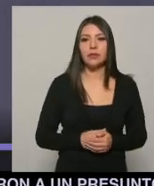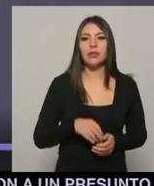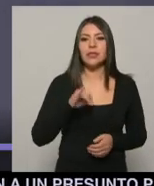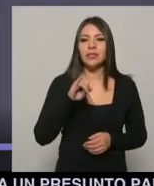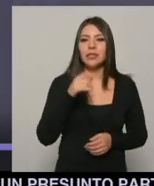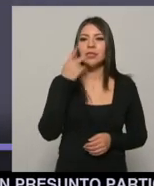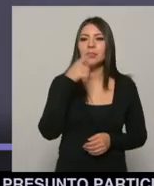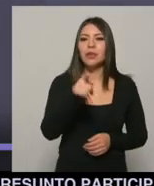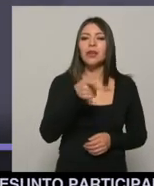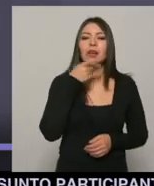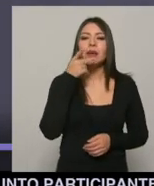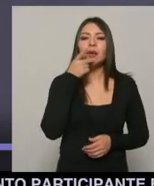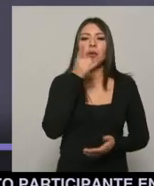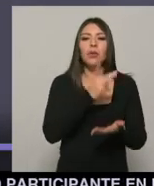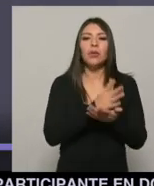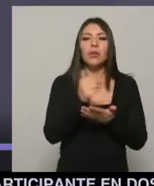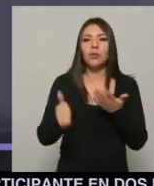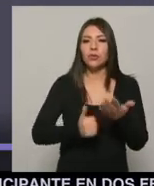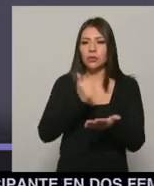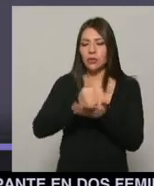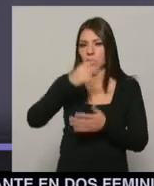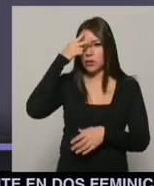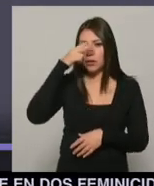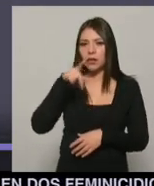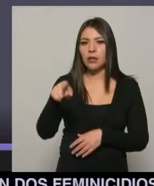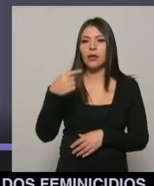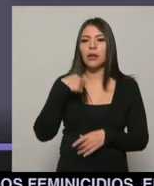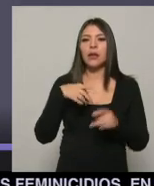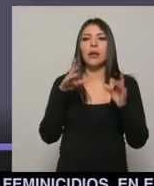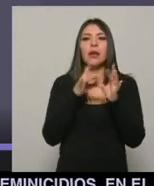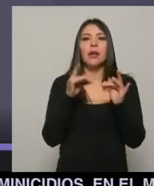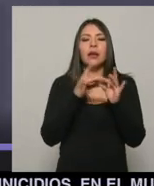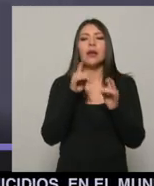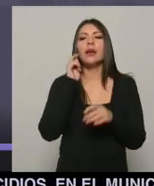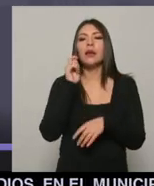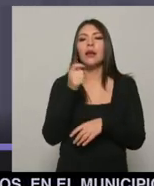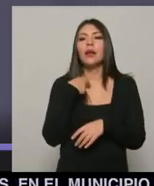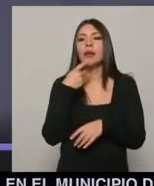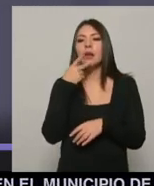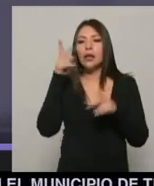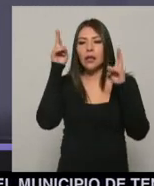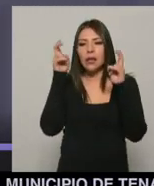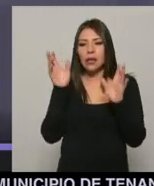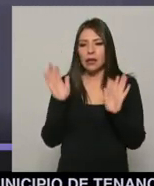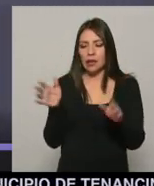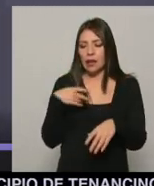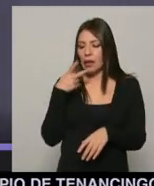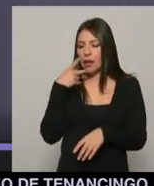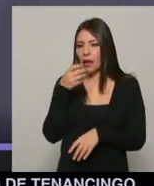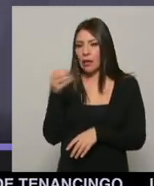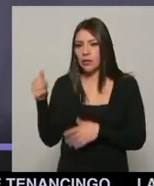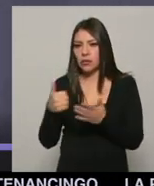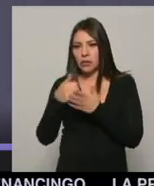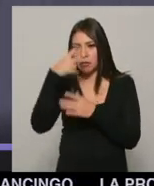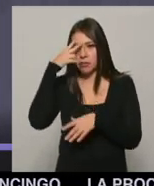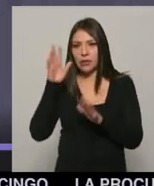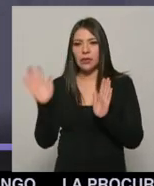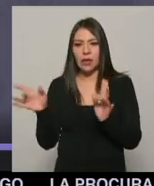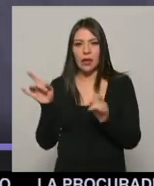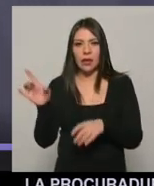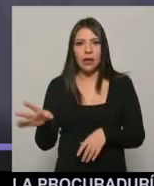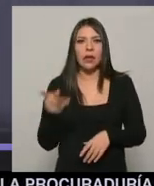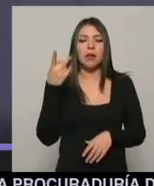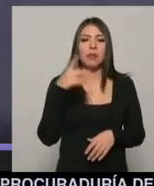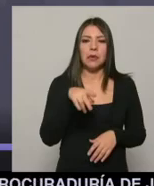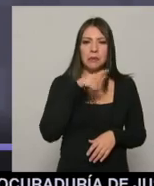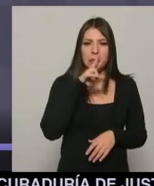México. Bueno, estamos hablando de las conclusiones, de lo que estamos hablando del informe. Yo ya dije del tema de la Ciudad de México. La Ciudad de México va bien, igual